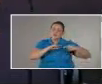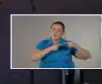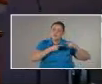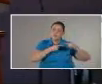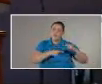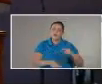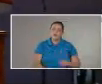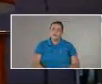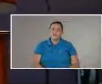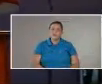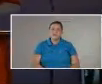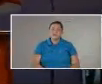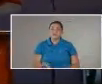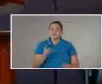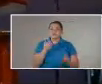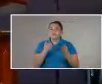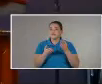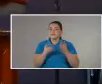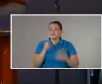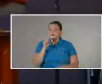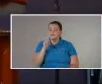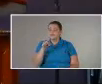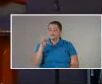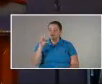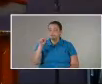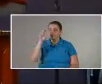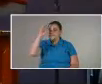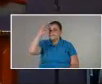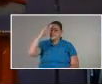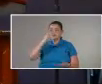Aunque usted no lo crea.